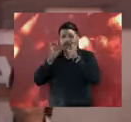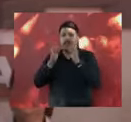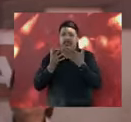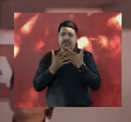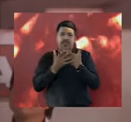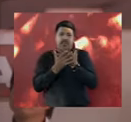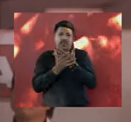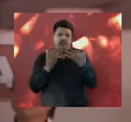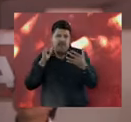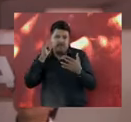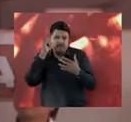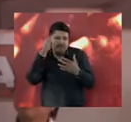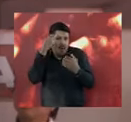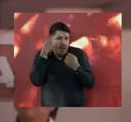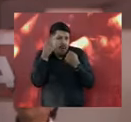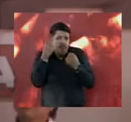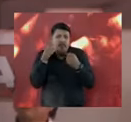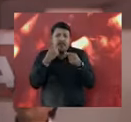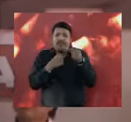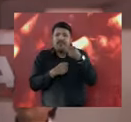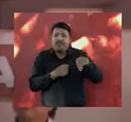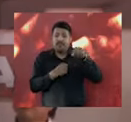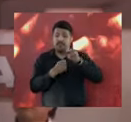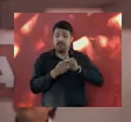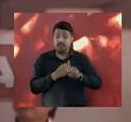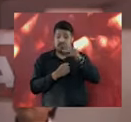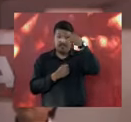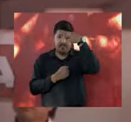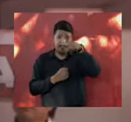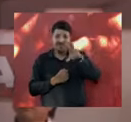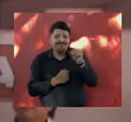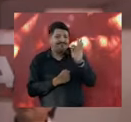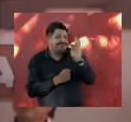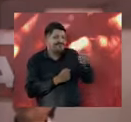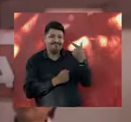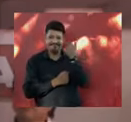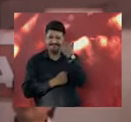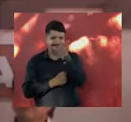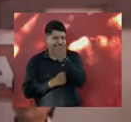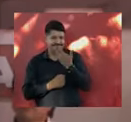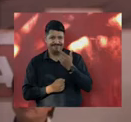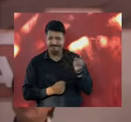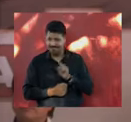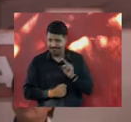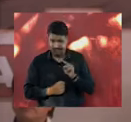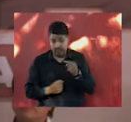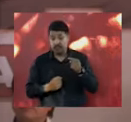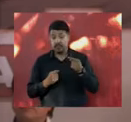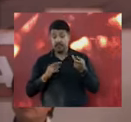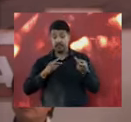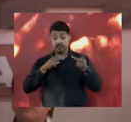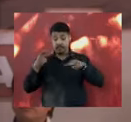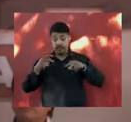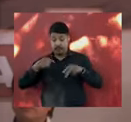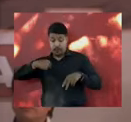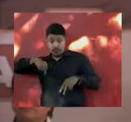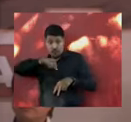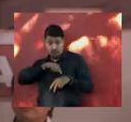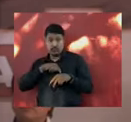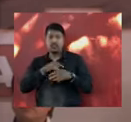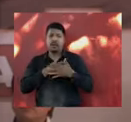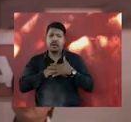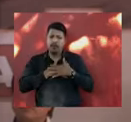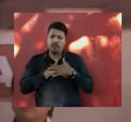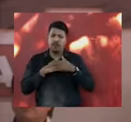enojo, coraje, porque el pueblo de México no los acepta. En cambio nosotros no solo tenemos amor